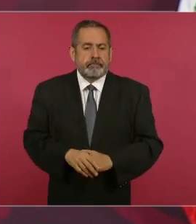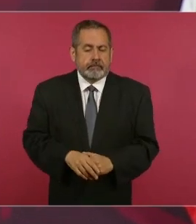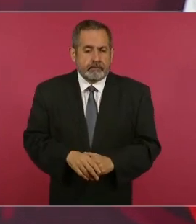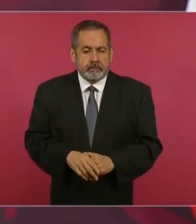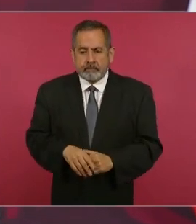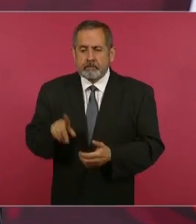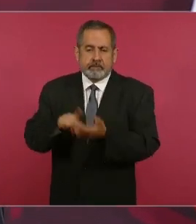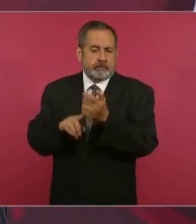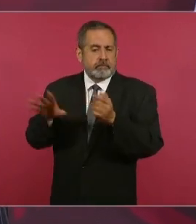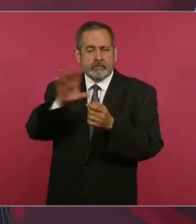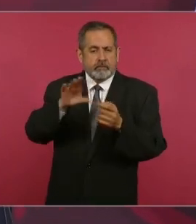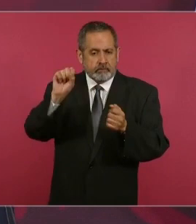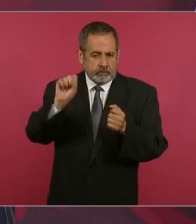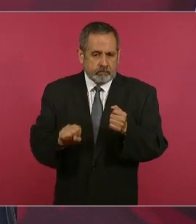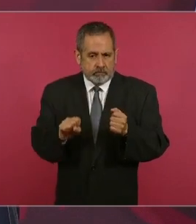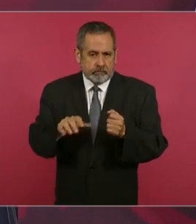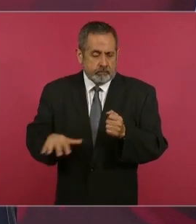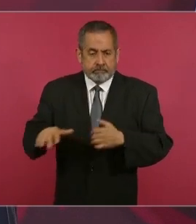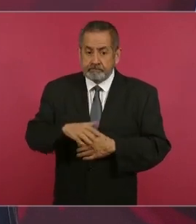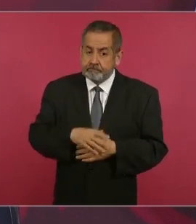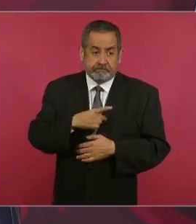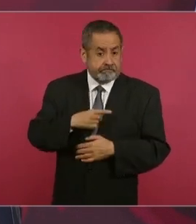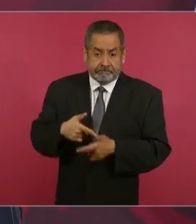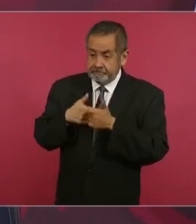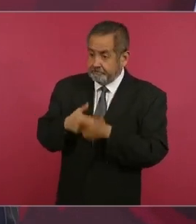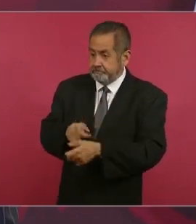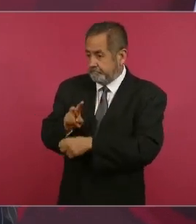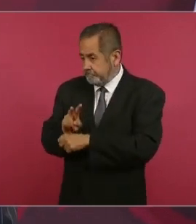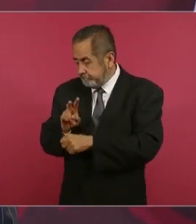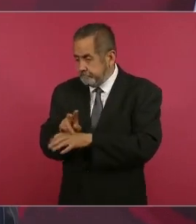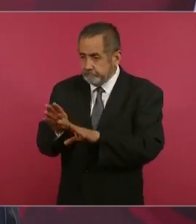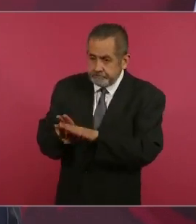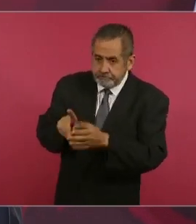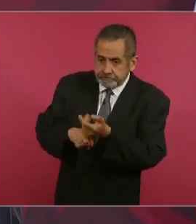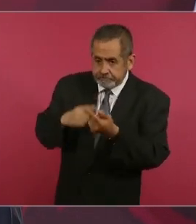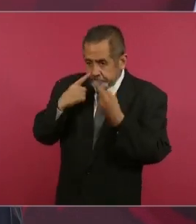del sureste. Entonces tengo que seguir